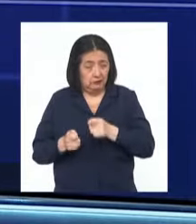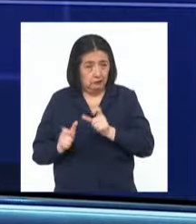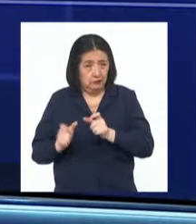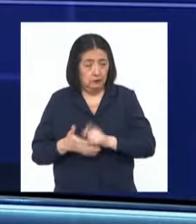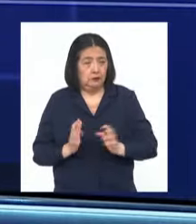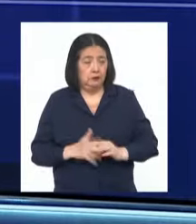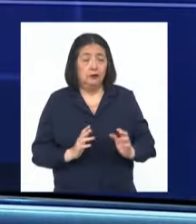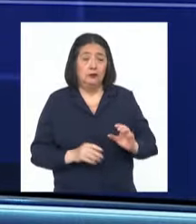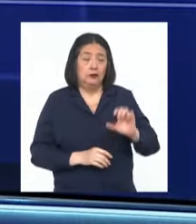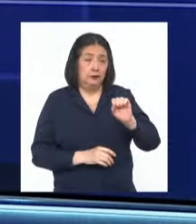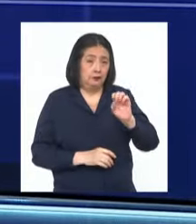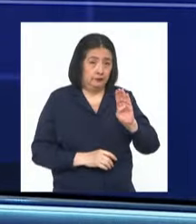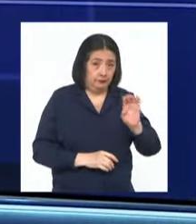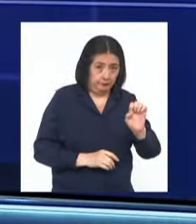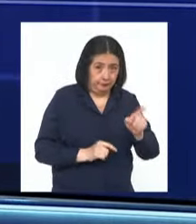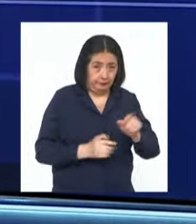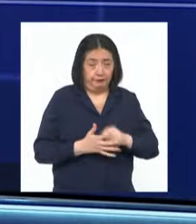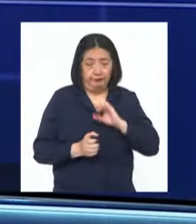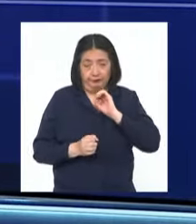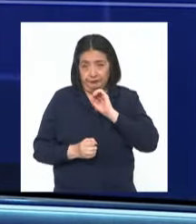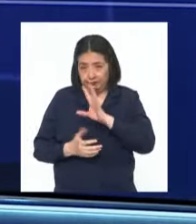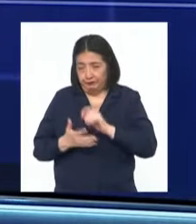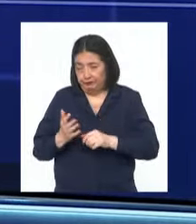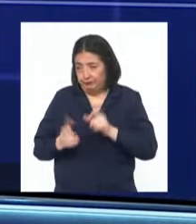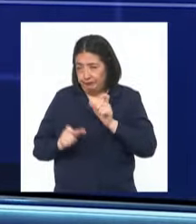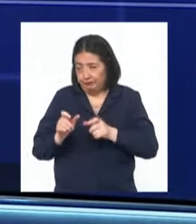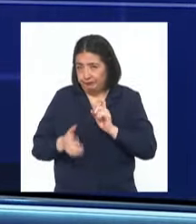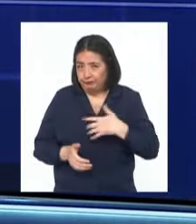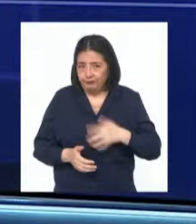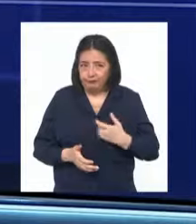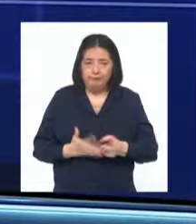la Superintendencia de Banqueseguros, las personas afectadas llegan a